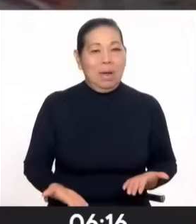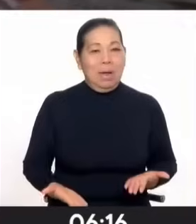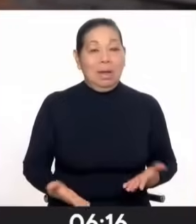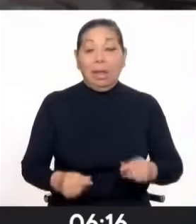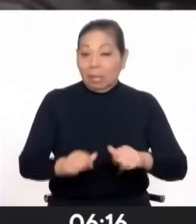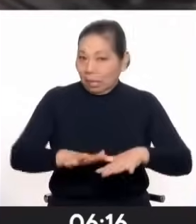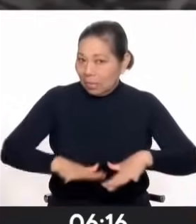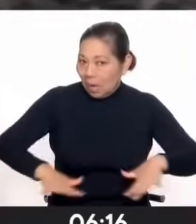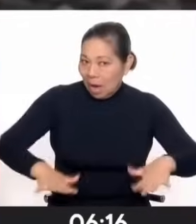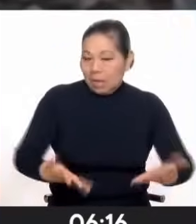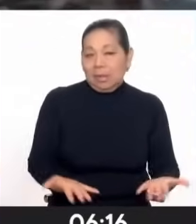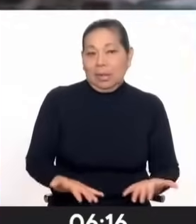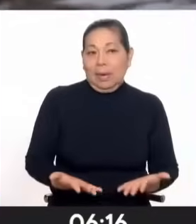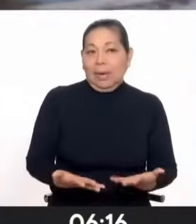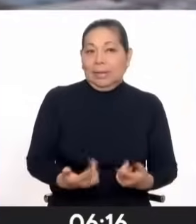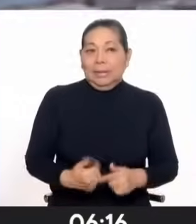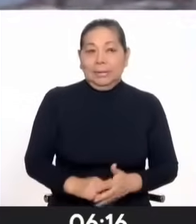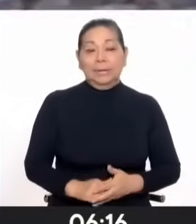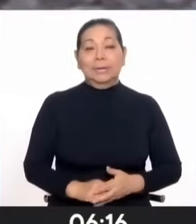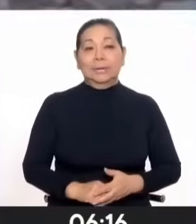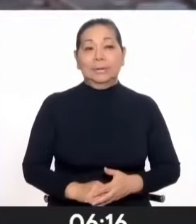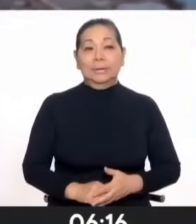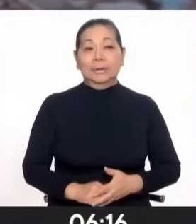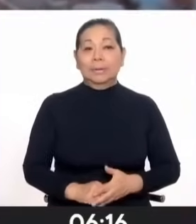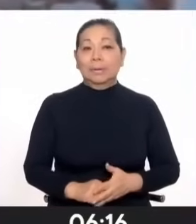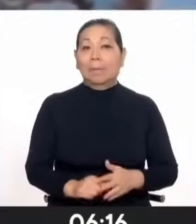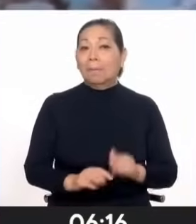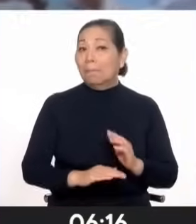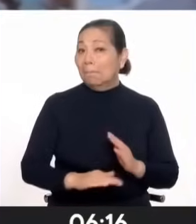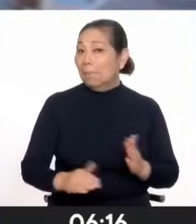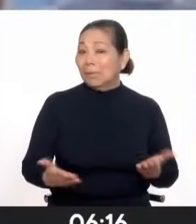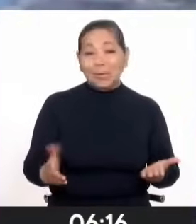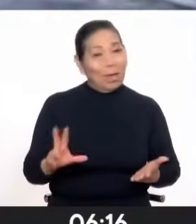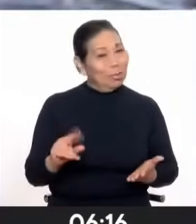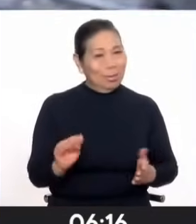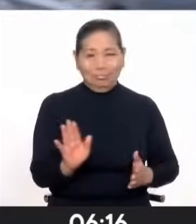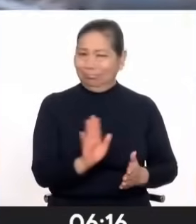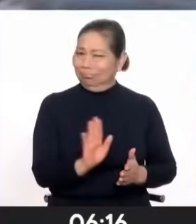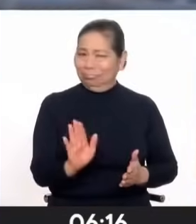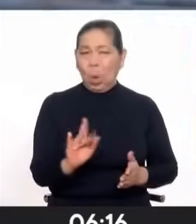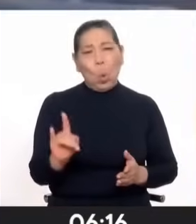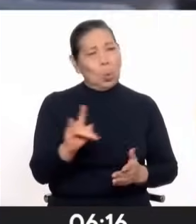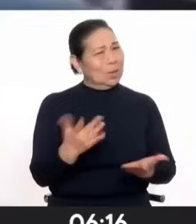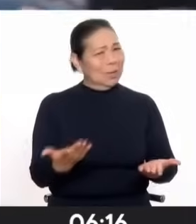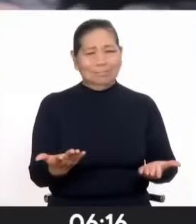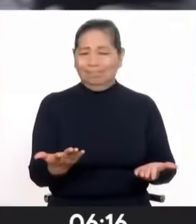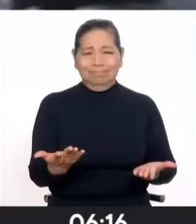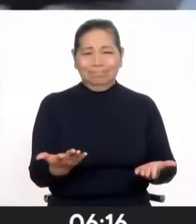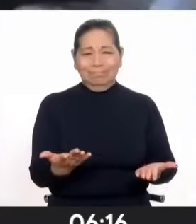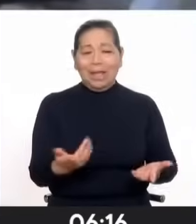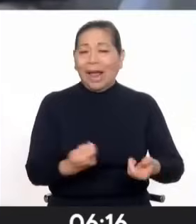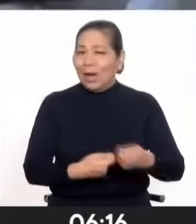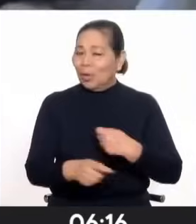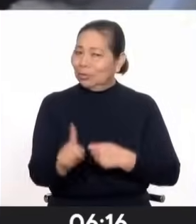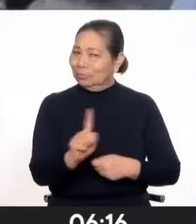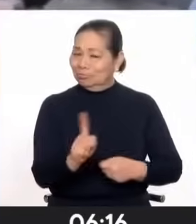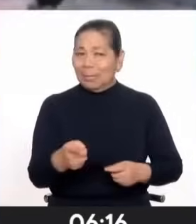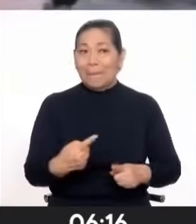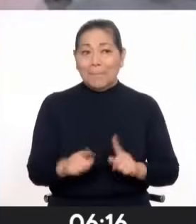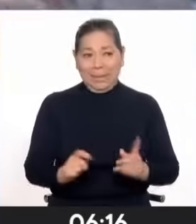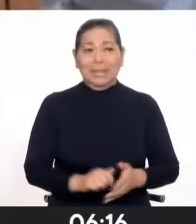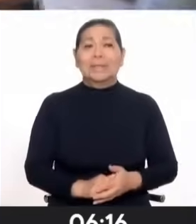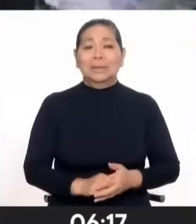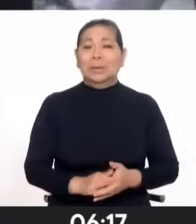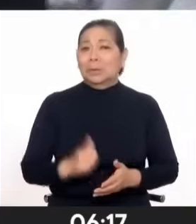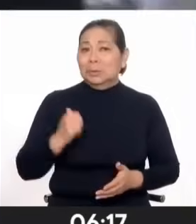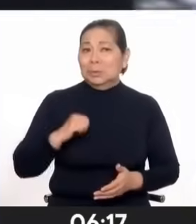un terreno, aunque sea baldío, no debería ser utilizado para este tipo de negocios. Pero aún